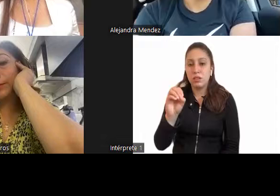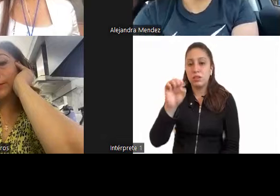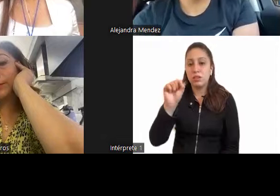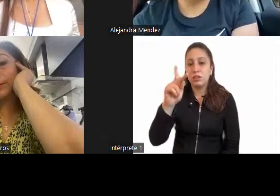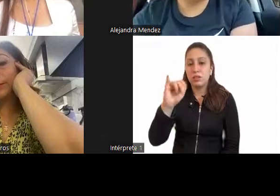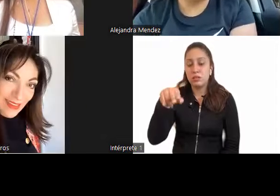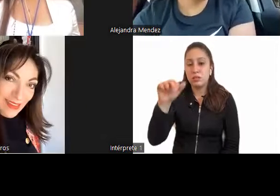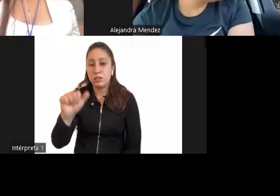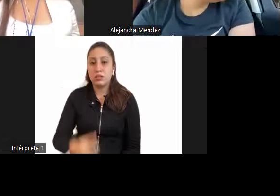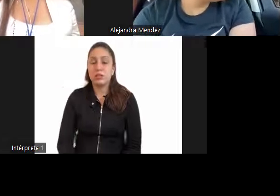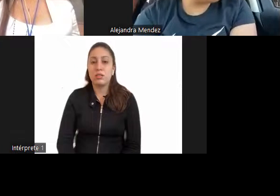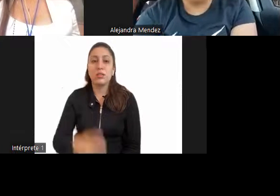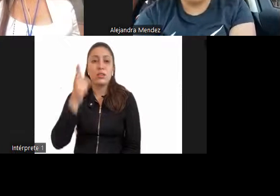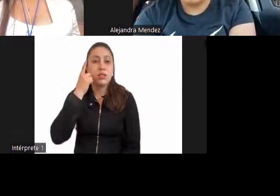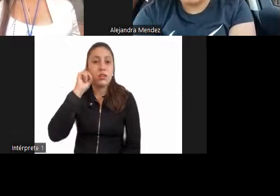Gabriela Quiroga Anguiano.